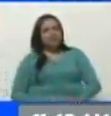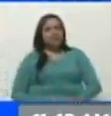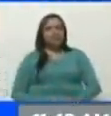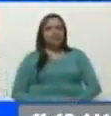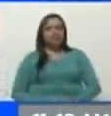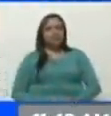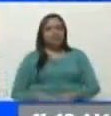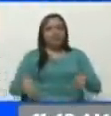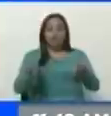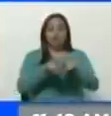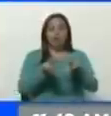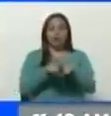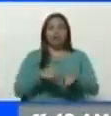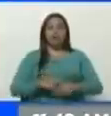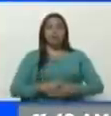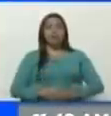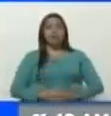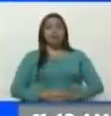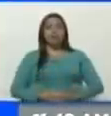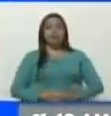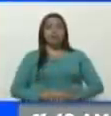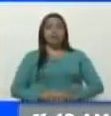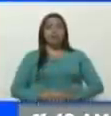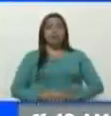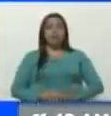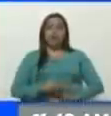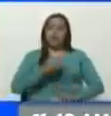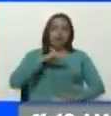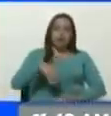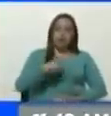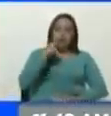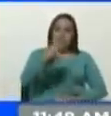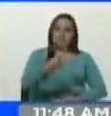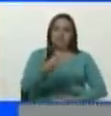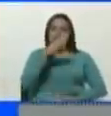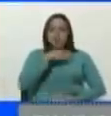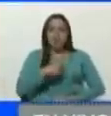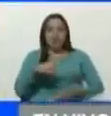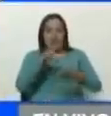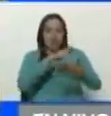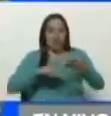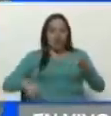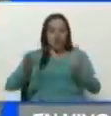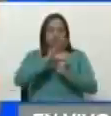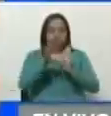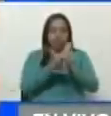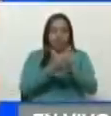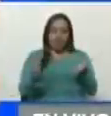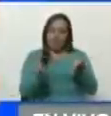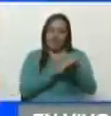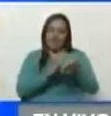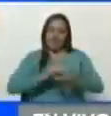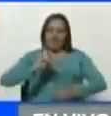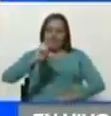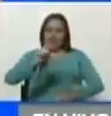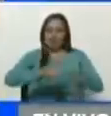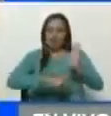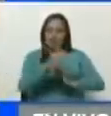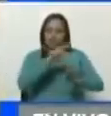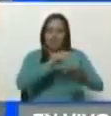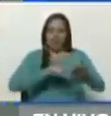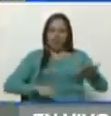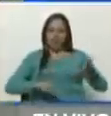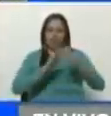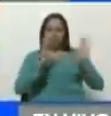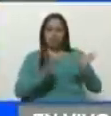Entonces, nadie puede decir que no ha leído la Constitución. Es el librito más leído del mundo. Uno